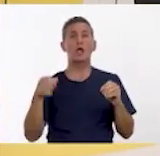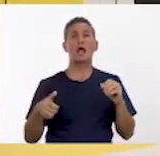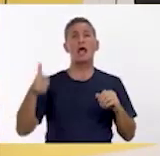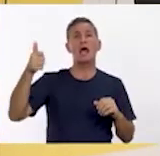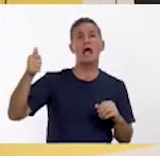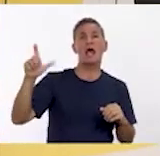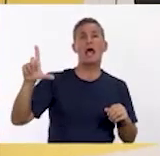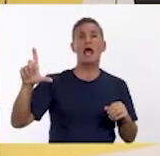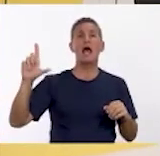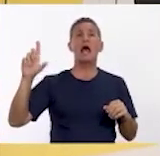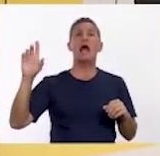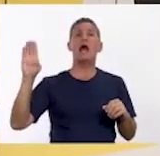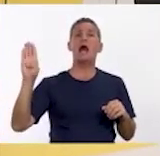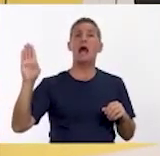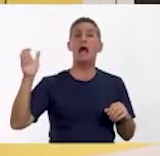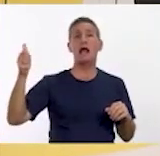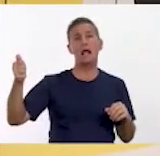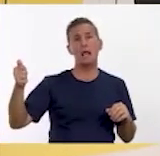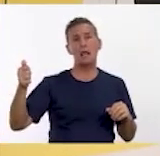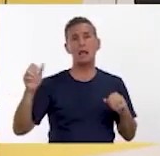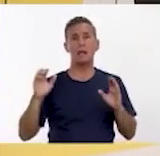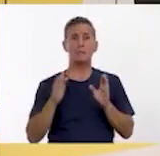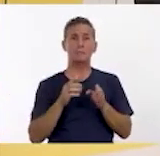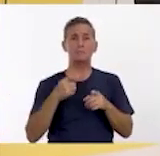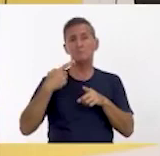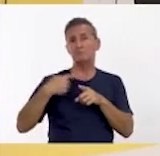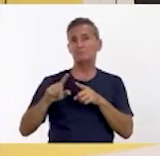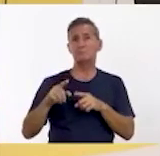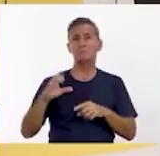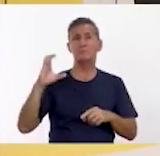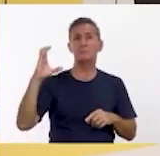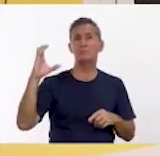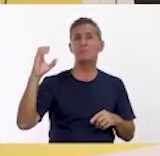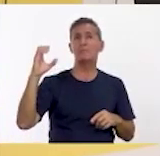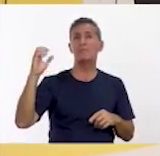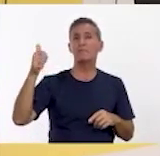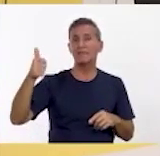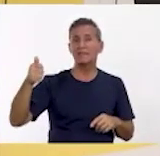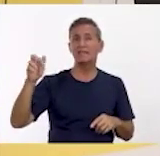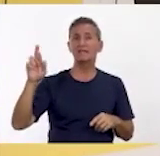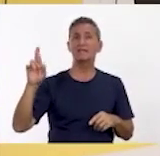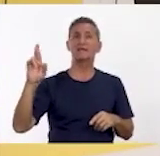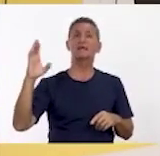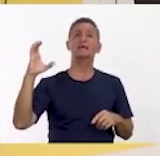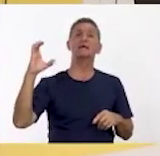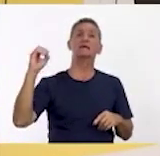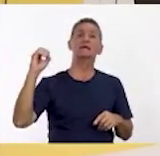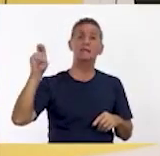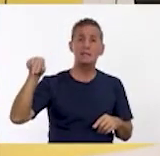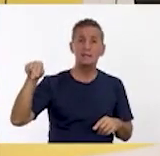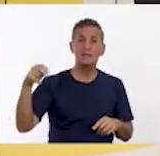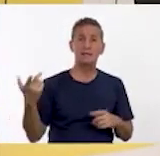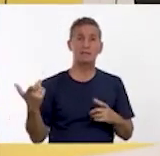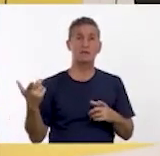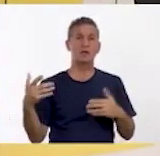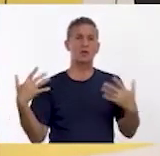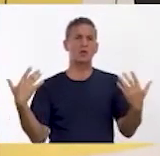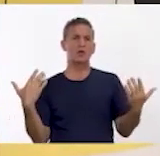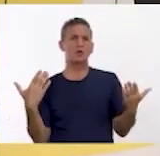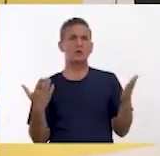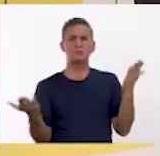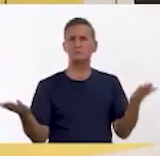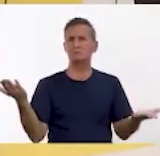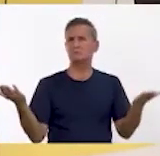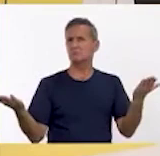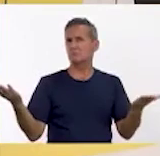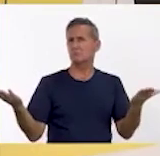ALBA, podríamos decir CARICOM. Bien, pero ¿con quién la comparamos? Con los TLC. TLC, si